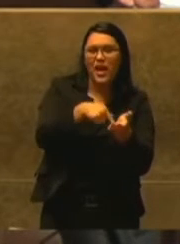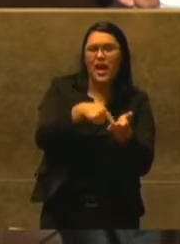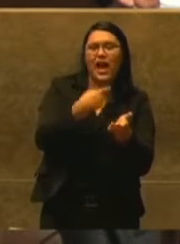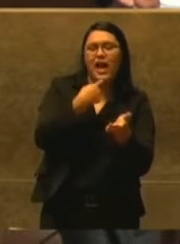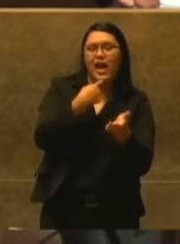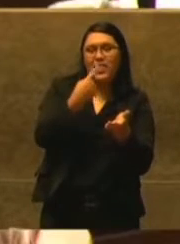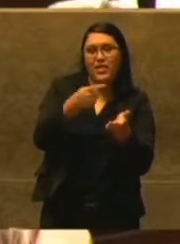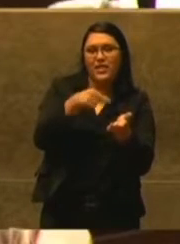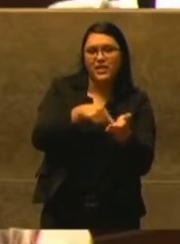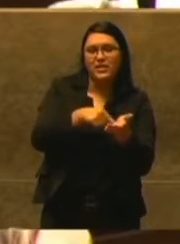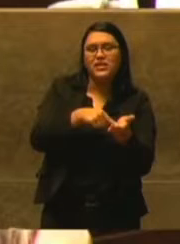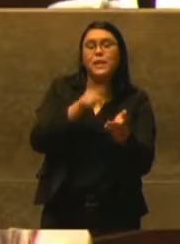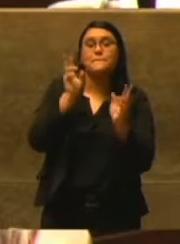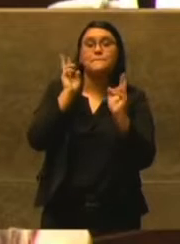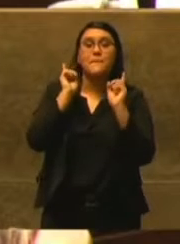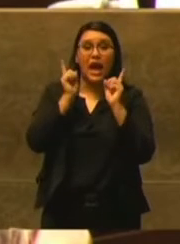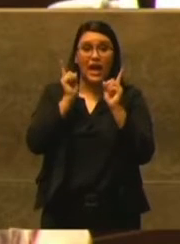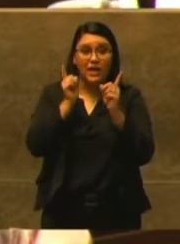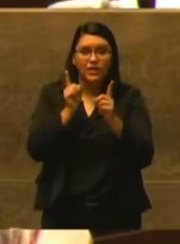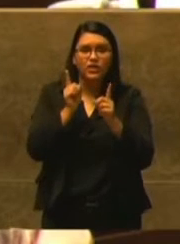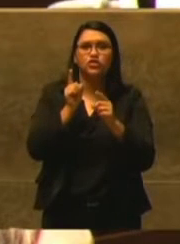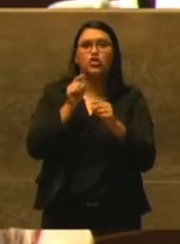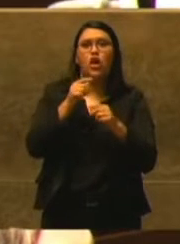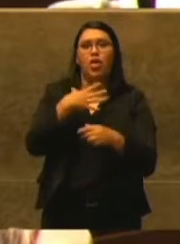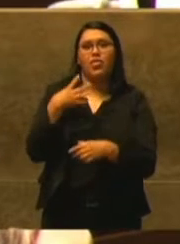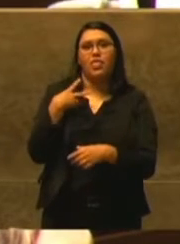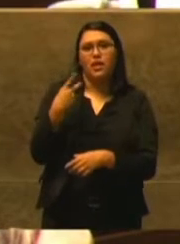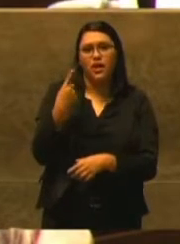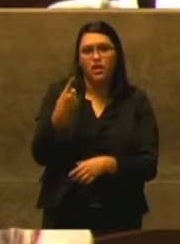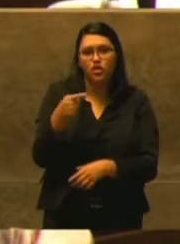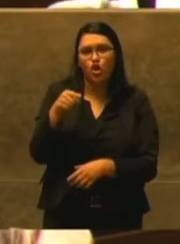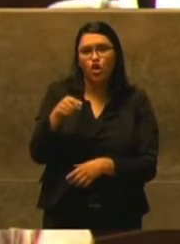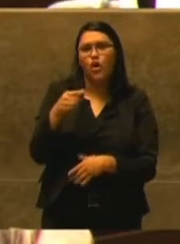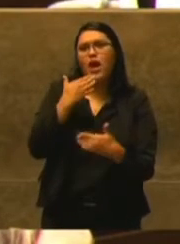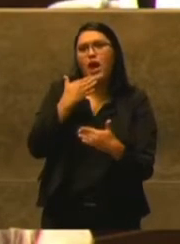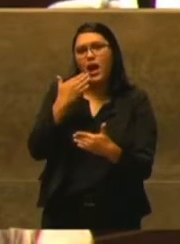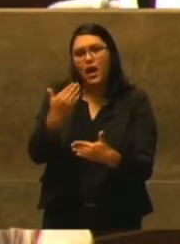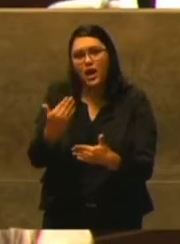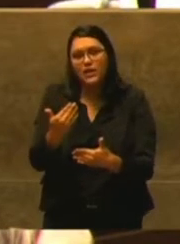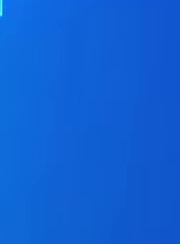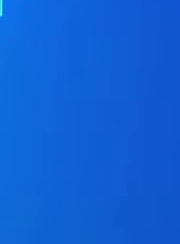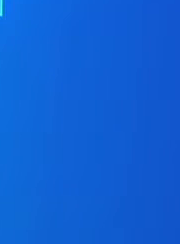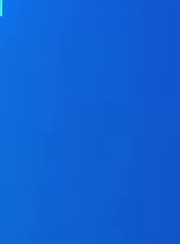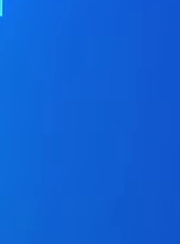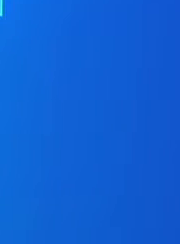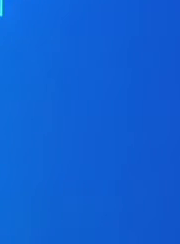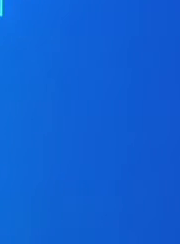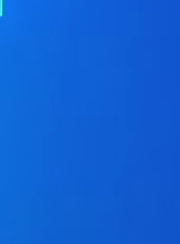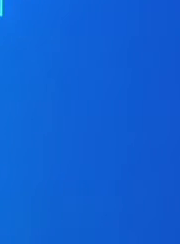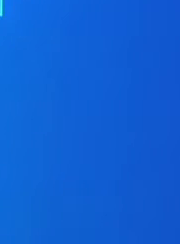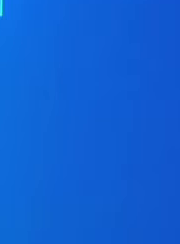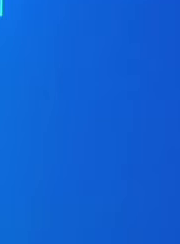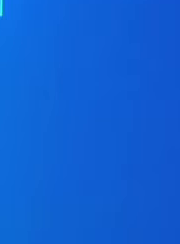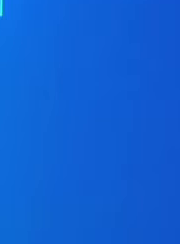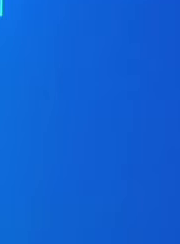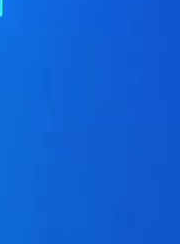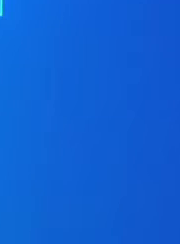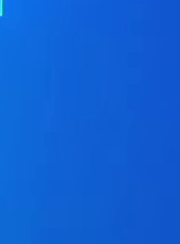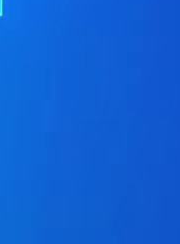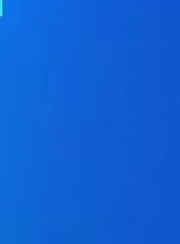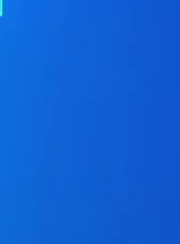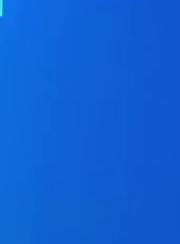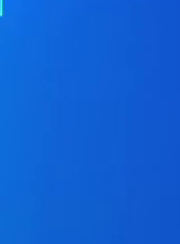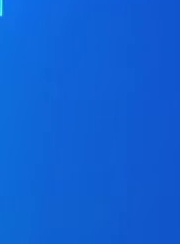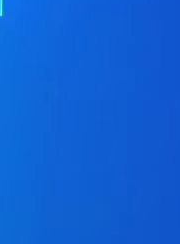maestro hace agradecimientos a la directora del instituto, a cargo de la señora Clos